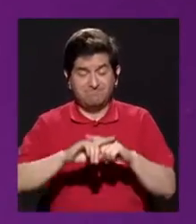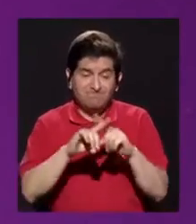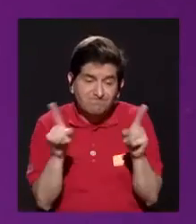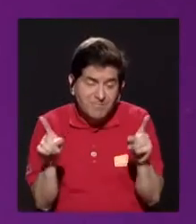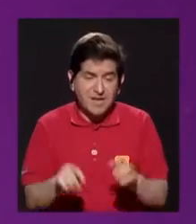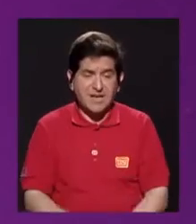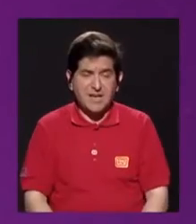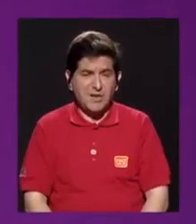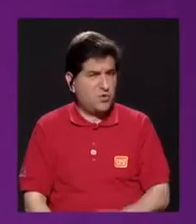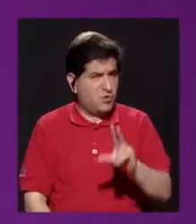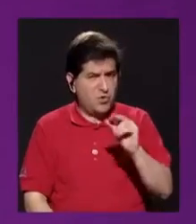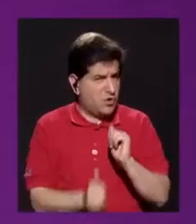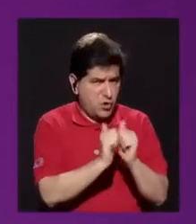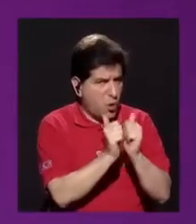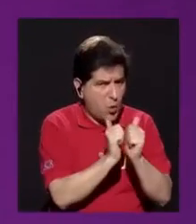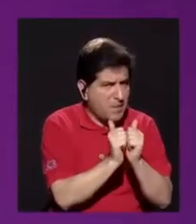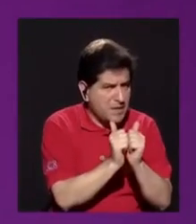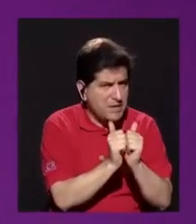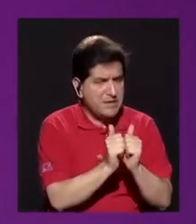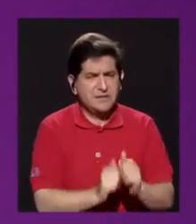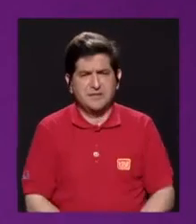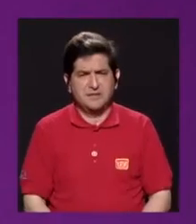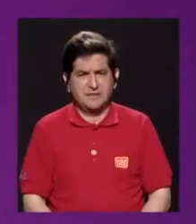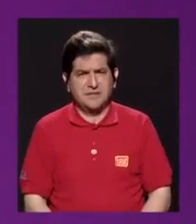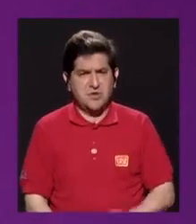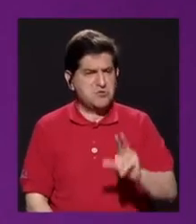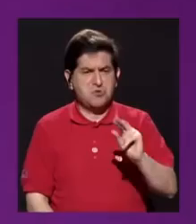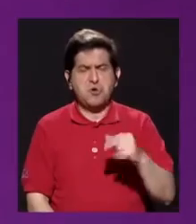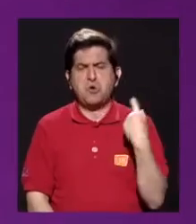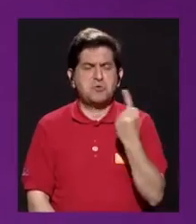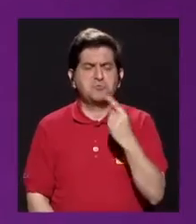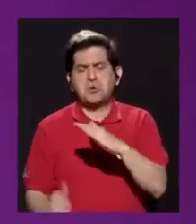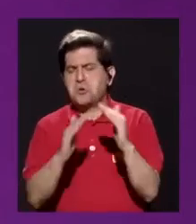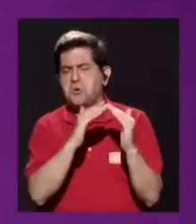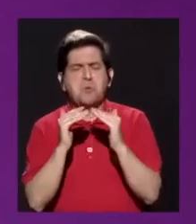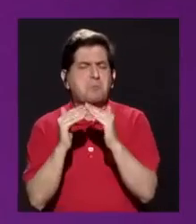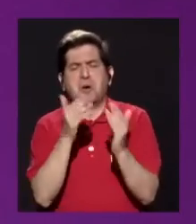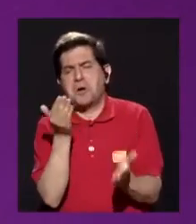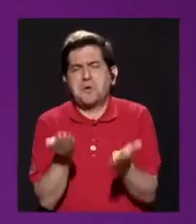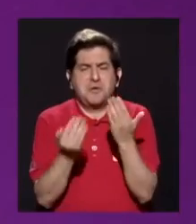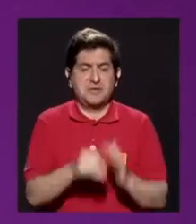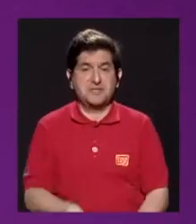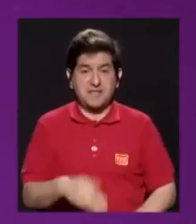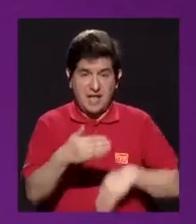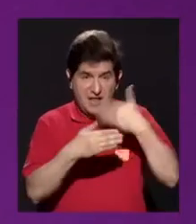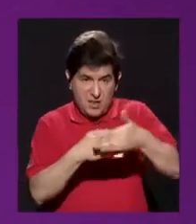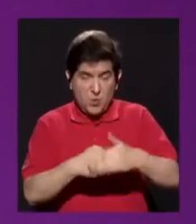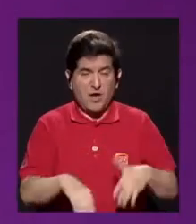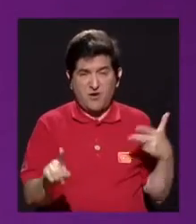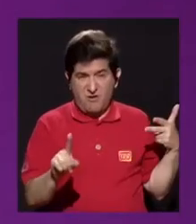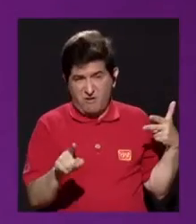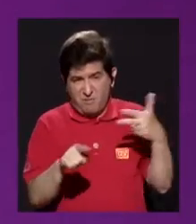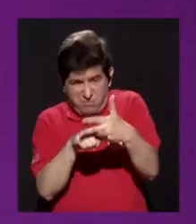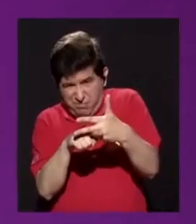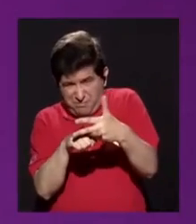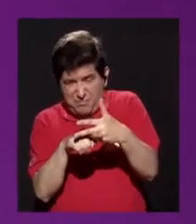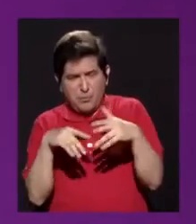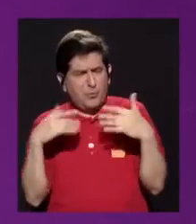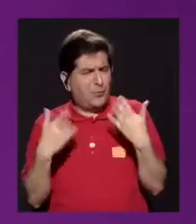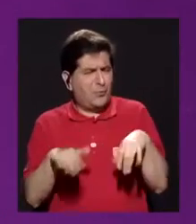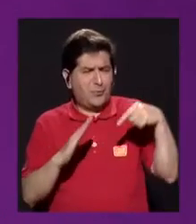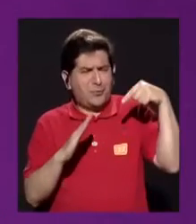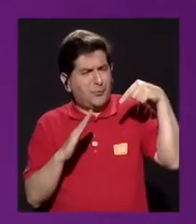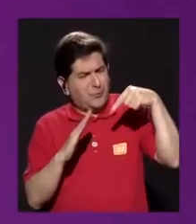no competitivo, sino solamente lo hacía por el barrio. Luego tuve un accidente que fue muy